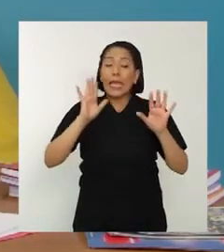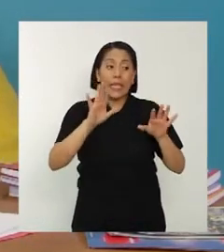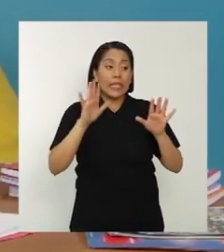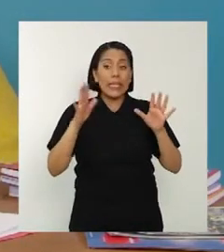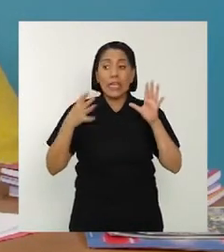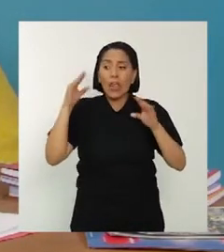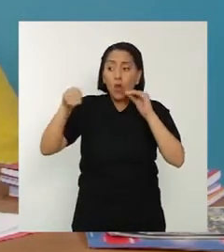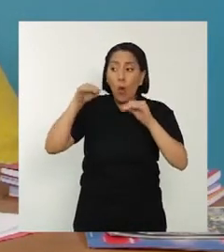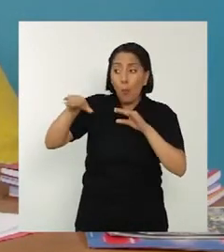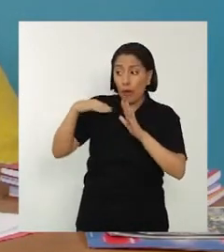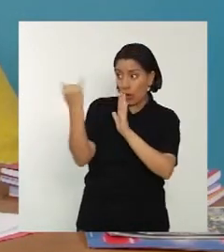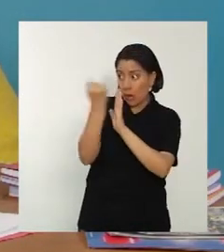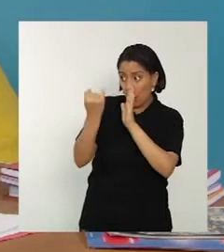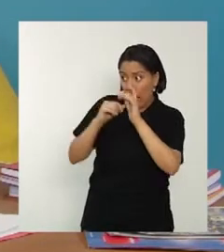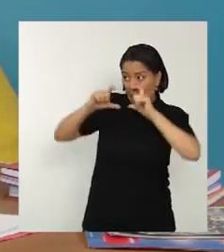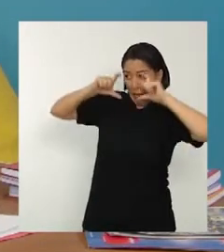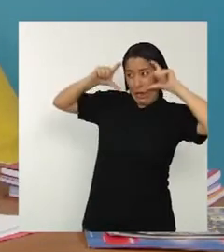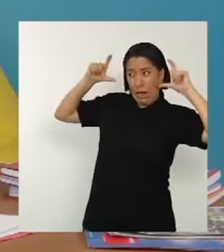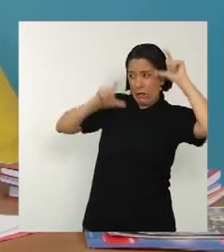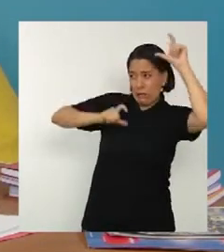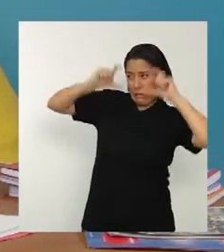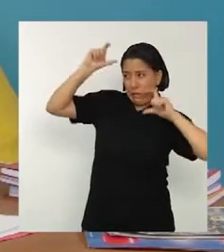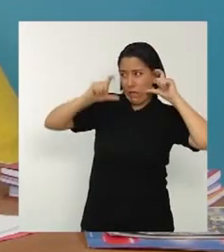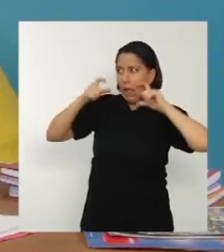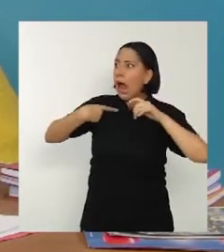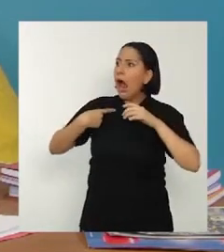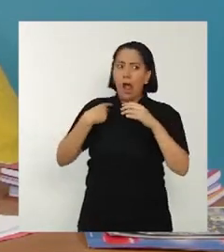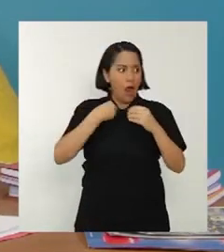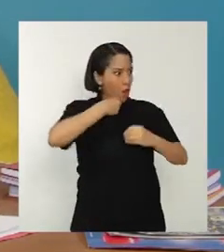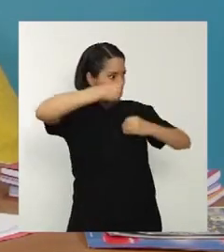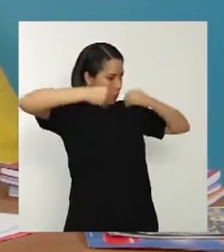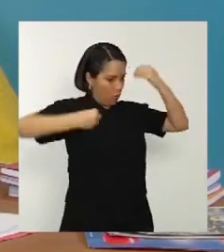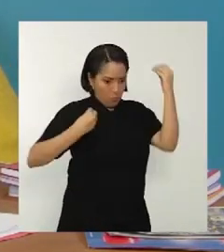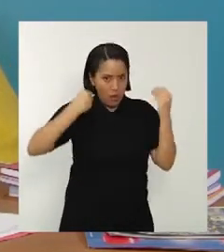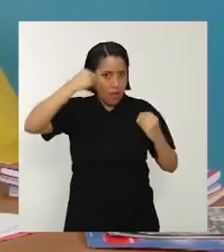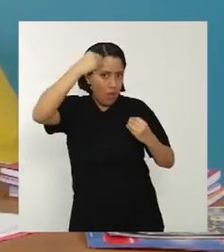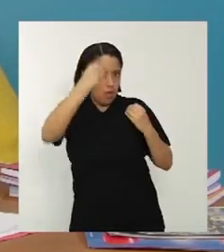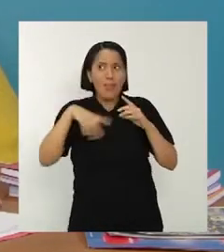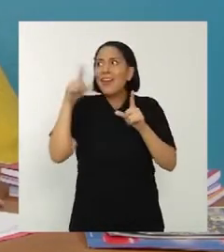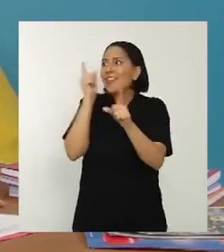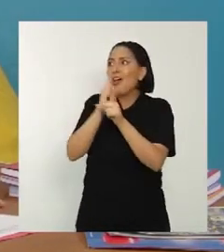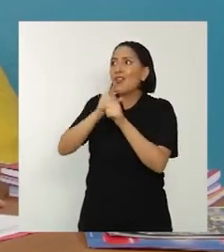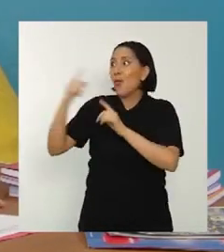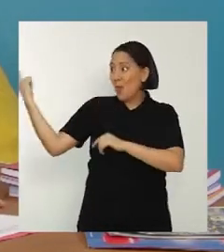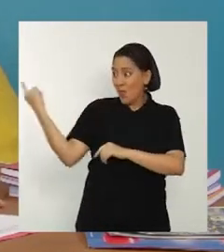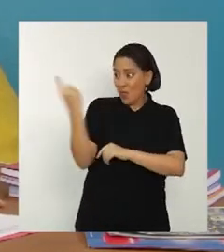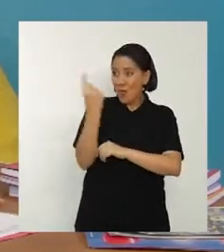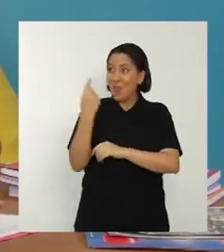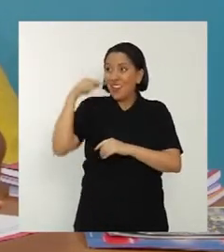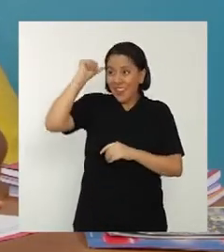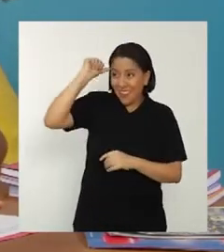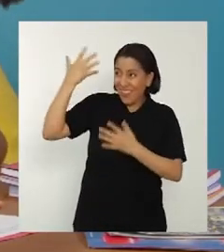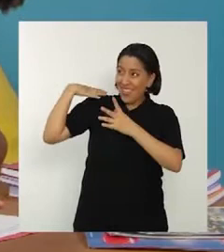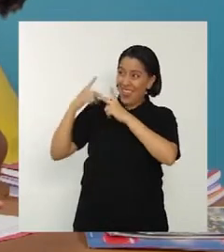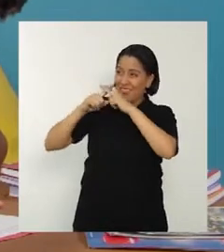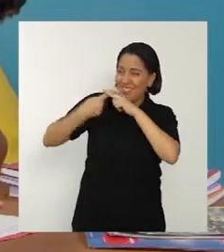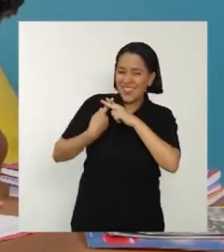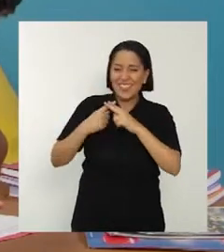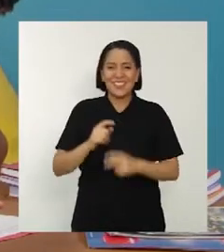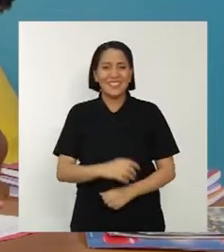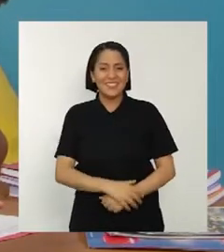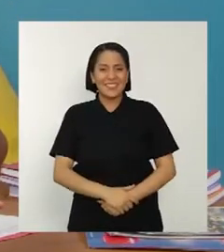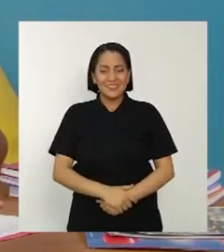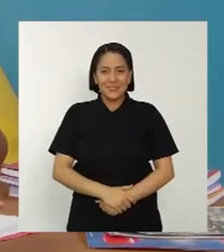Fabiana, debes hacer los gestos más grandes. Y los movimientos más grandes. Exacto, como cuando entraste a mi cuarto. Exacto.